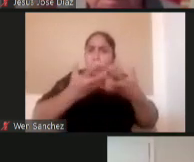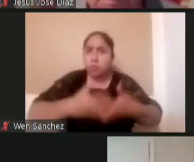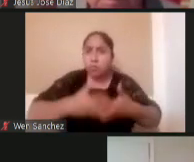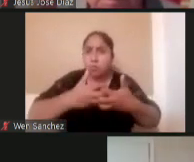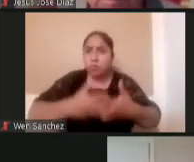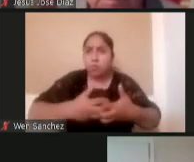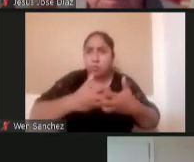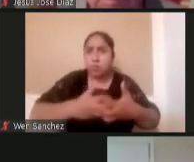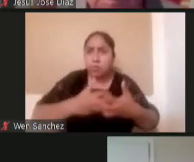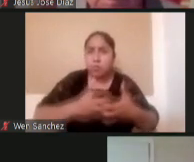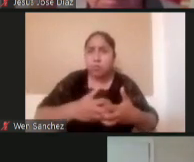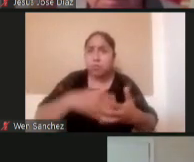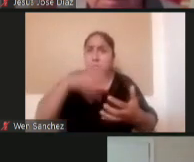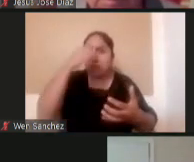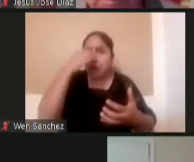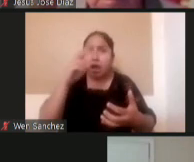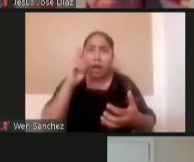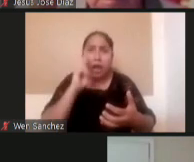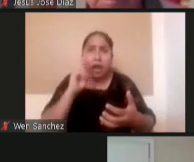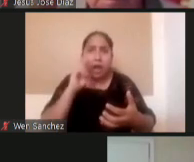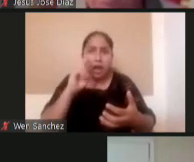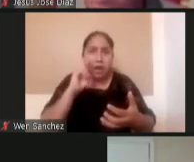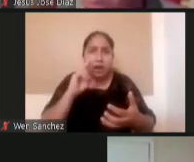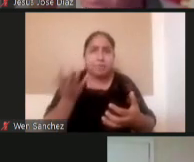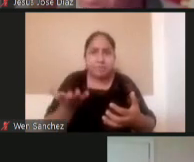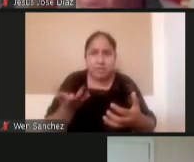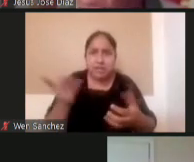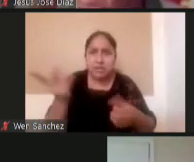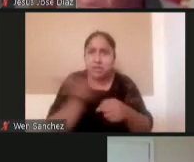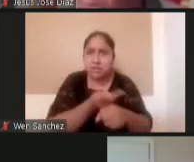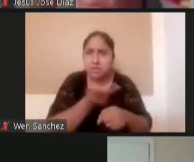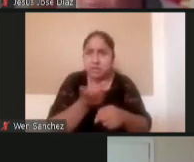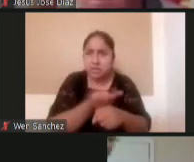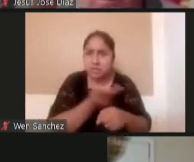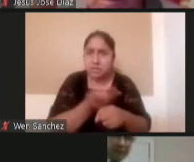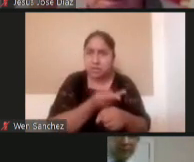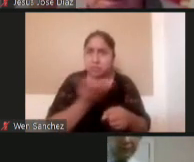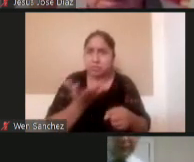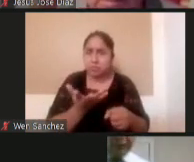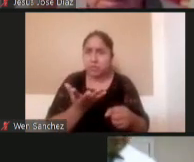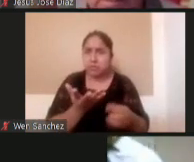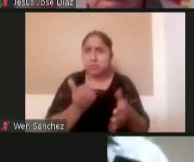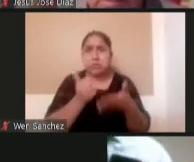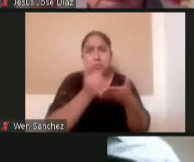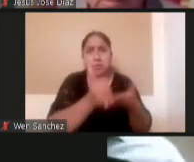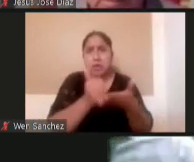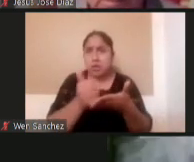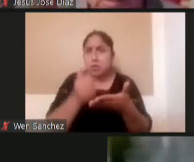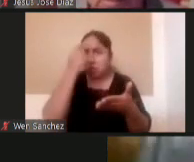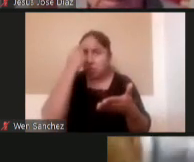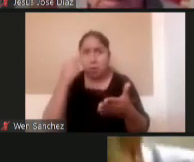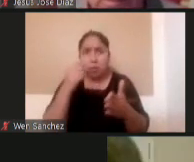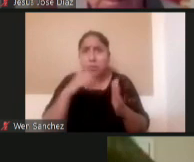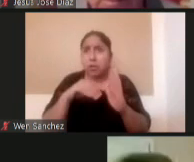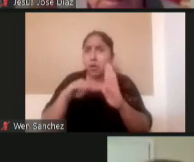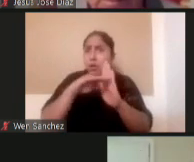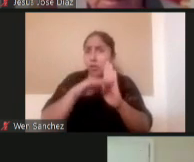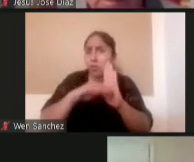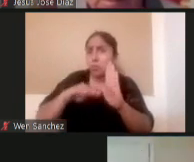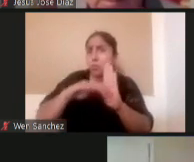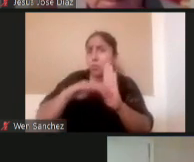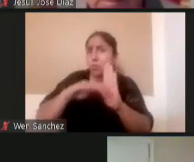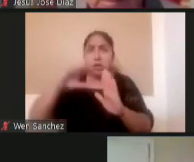la Junta hizo adecuaciones para que se mantuviera la presión en el sector, pero se nos indicó que